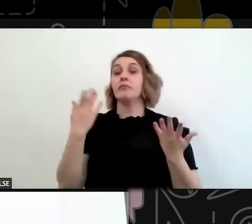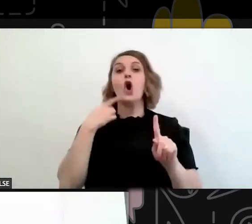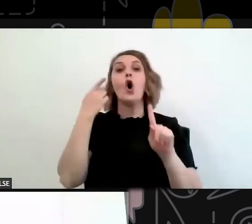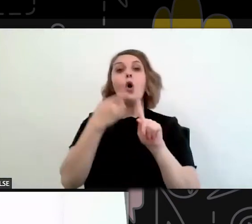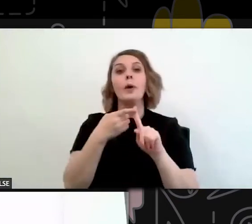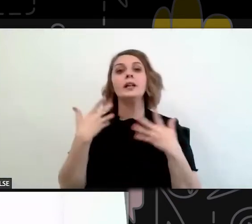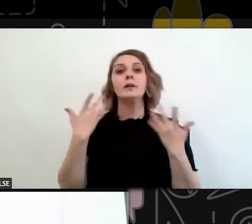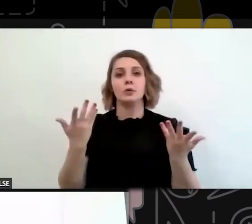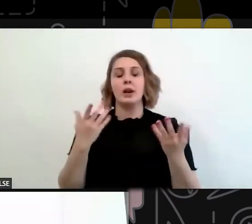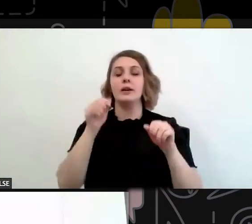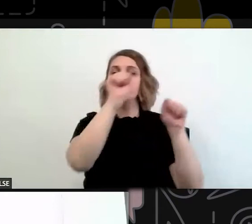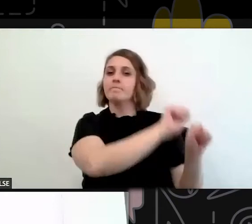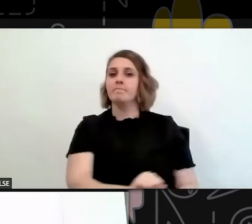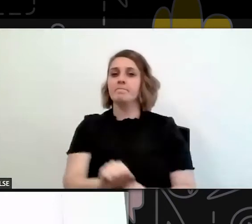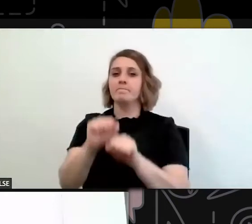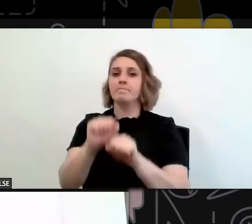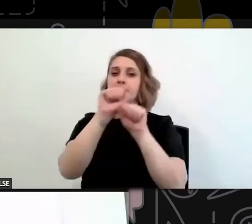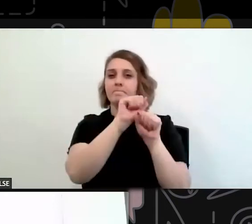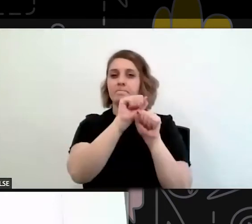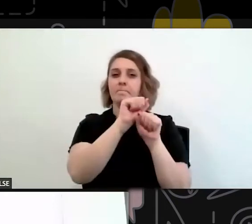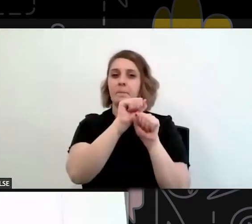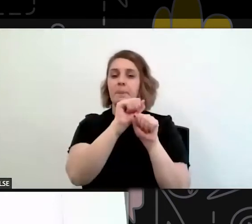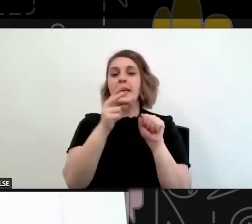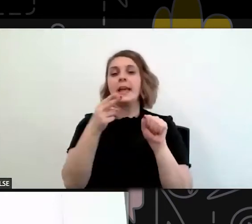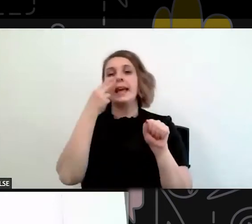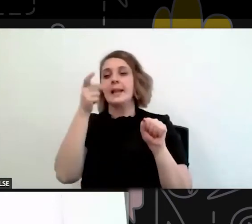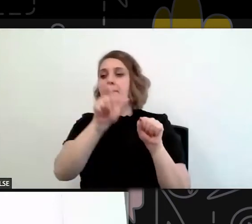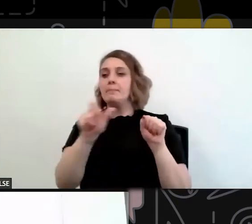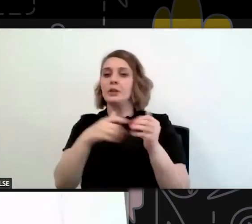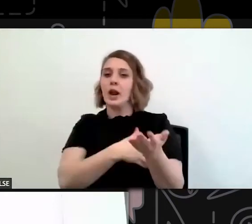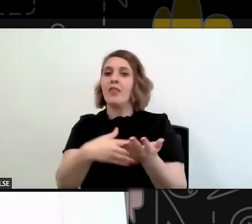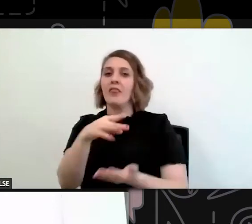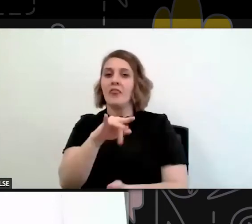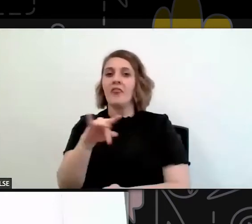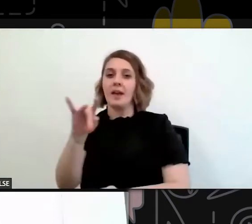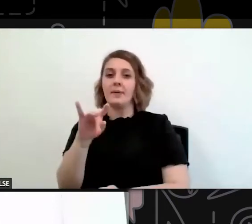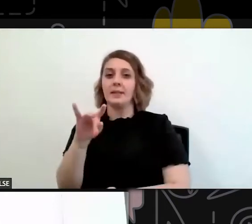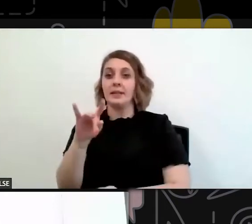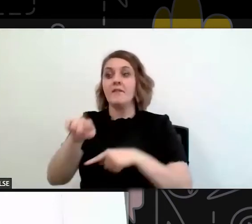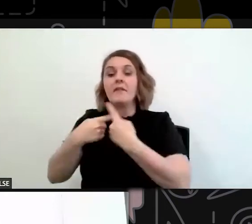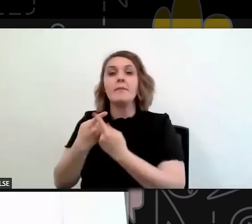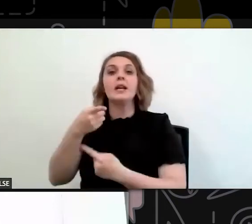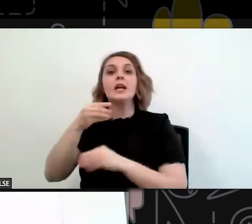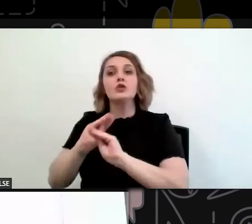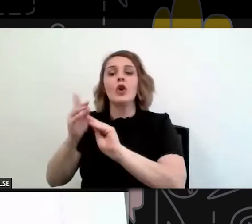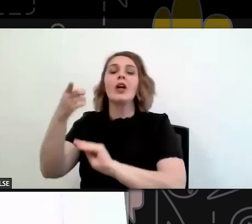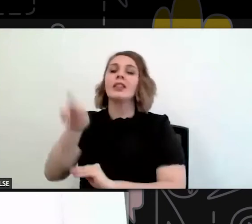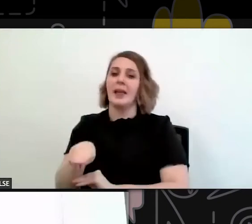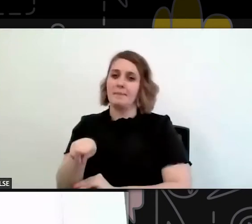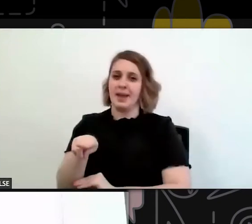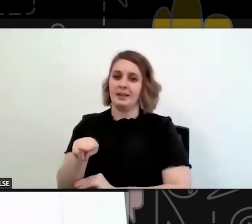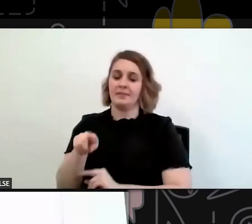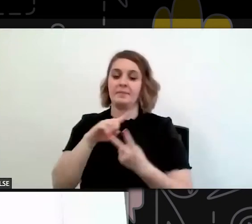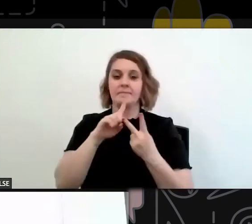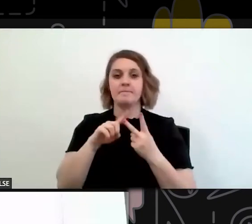están defender los intereses de las personas con diabetes y sus familias, contribuir a